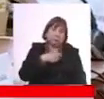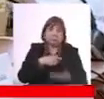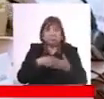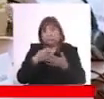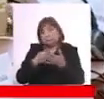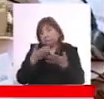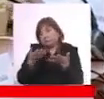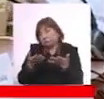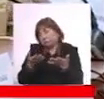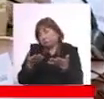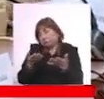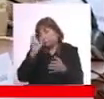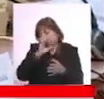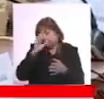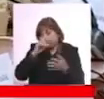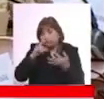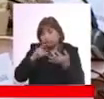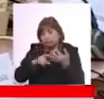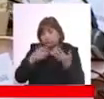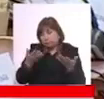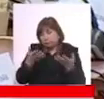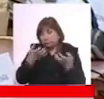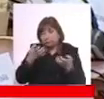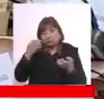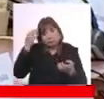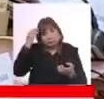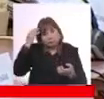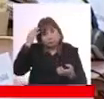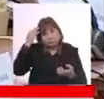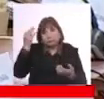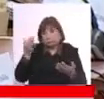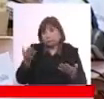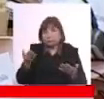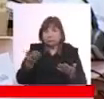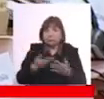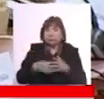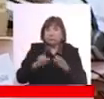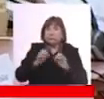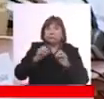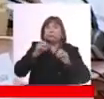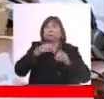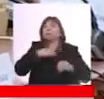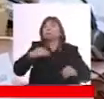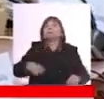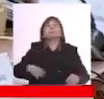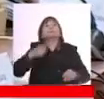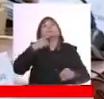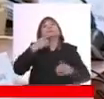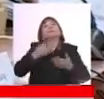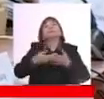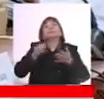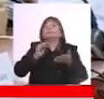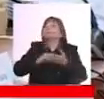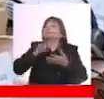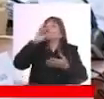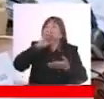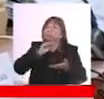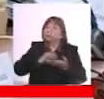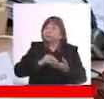Pero el fondo Mi Pyme Emprendedor justamente busca, es otro tipo de financiamiento. Son, como lo ha señalado el ministro, hay una serie de